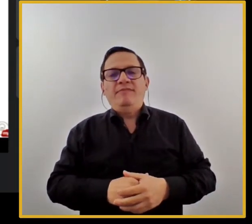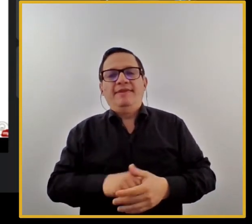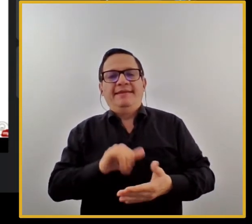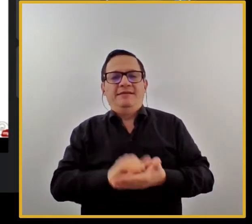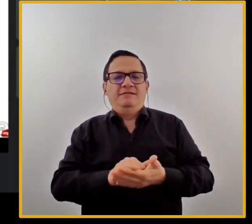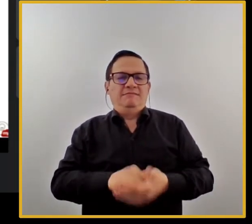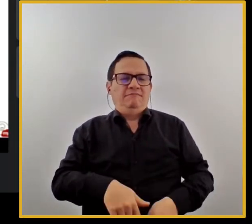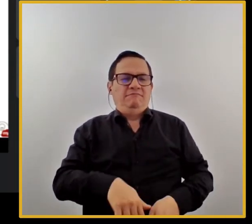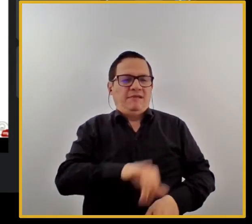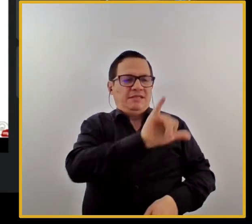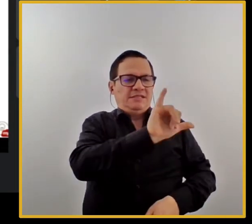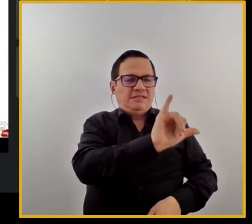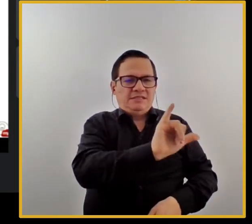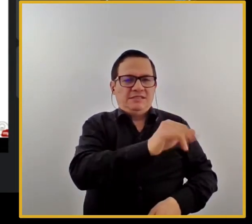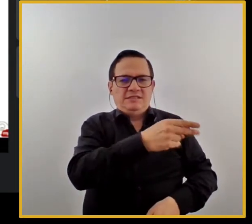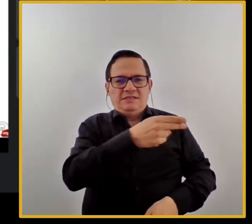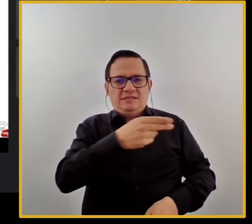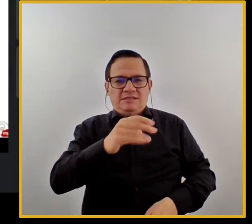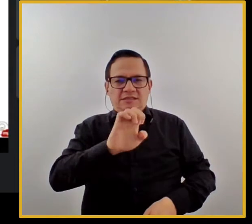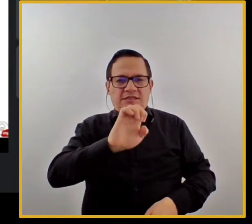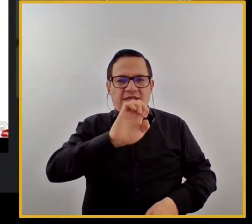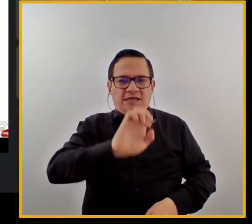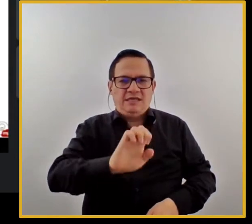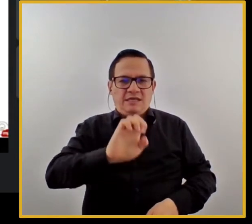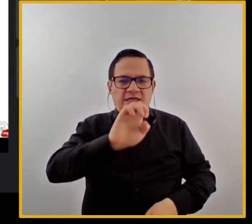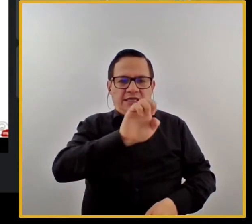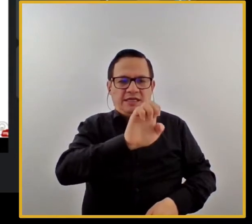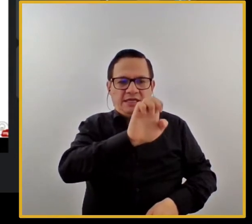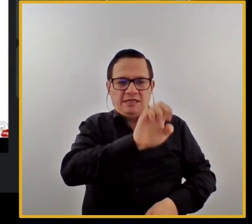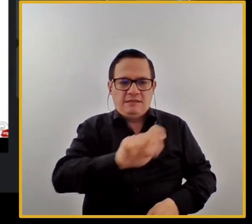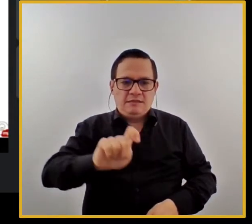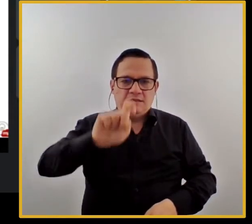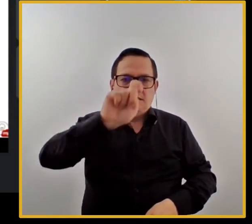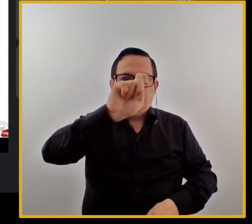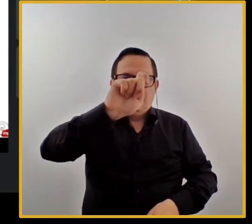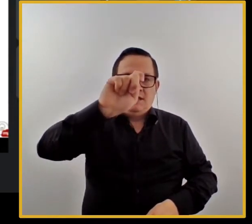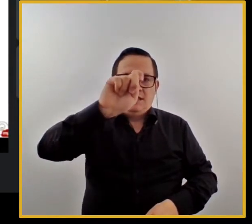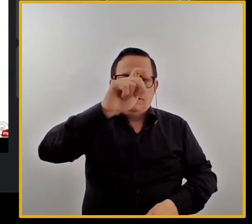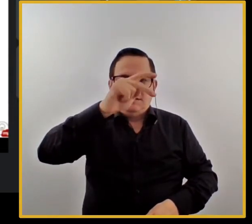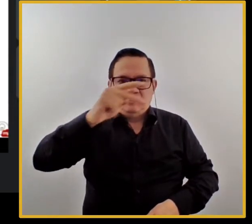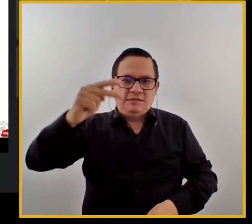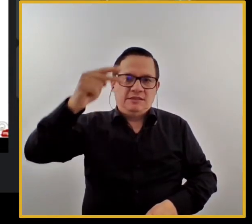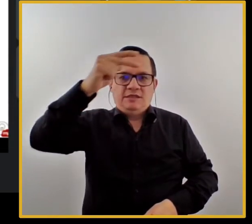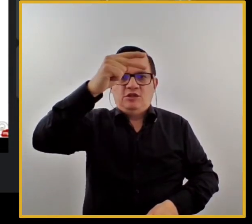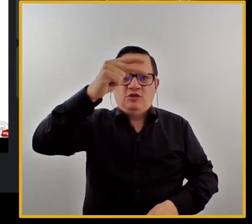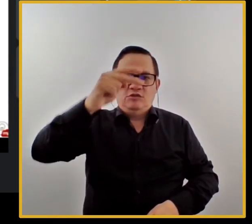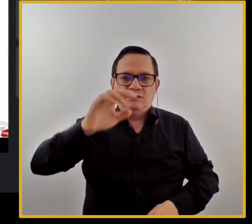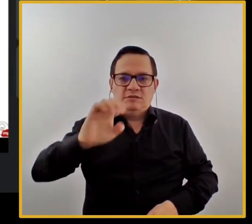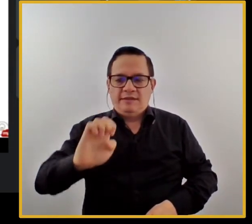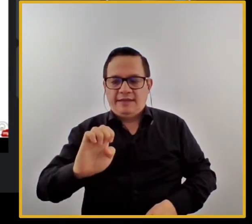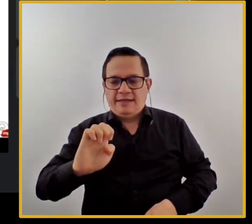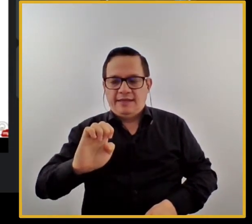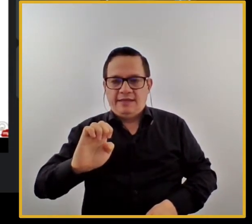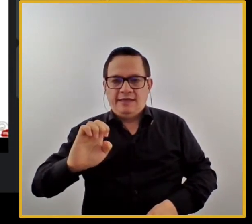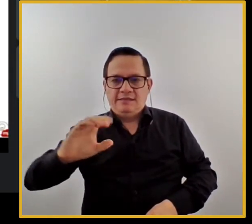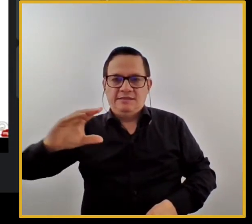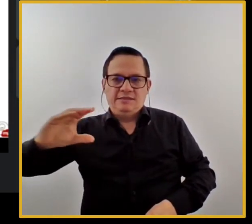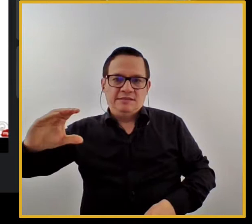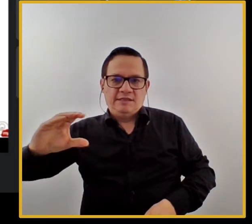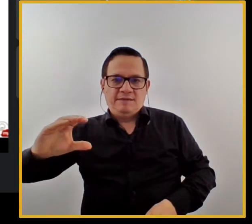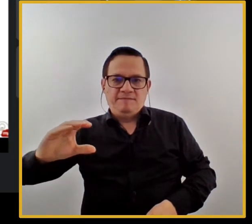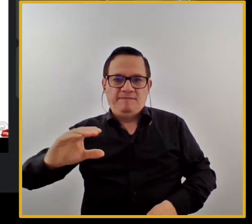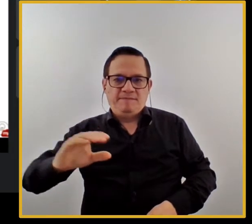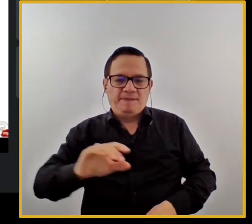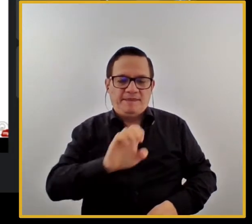esto, pues allí, pues lo que yo les venía comentando, pues es una forma donde yo